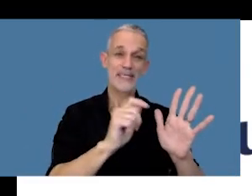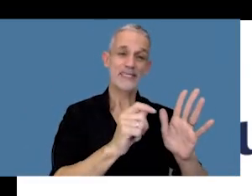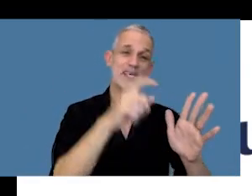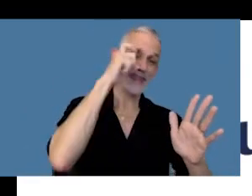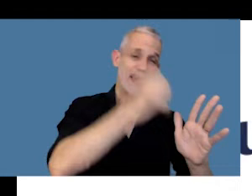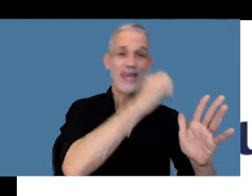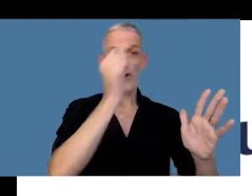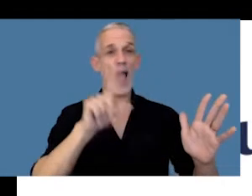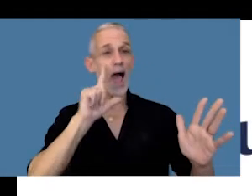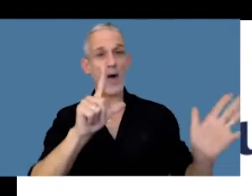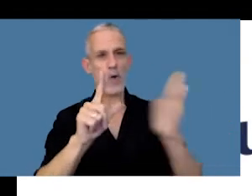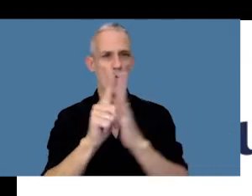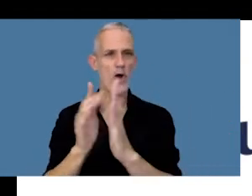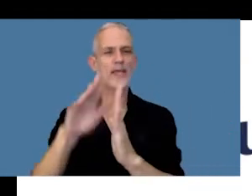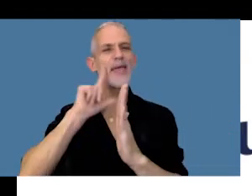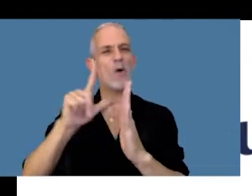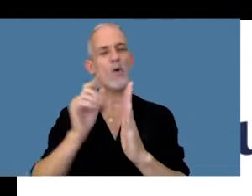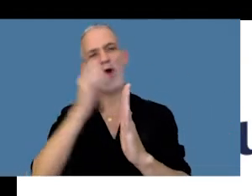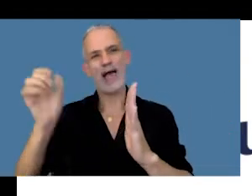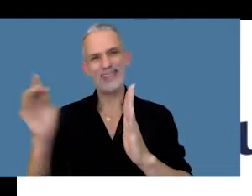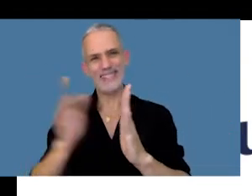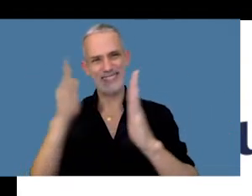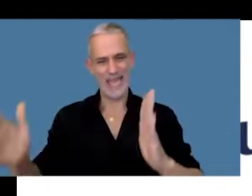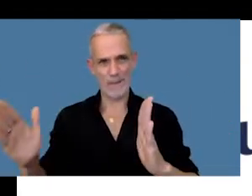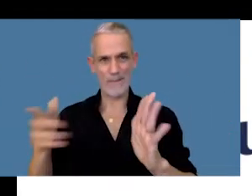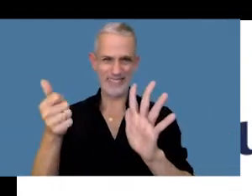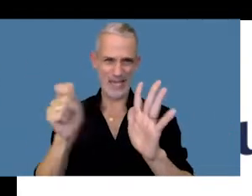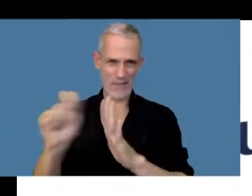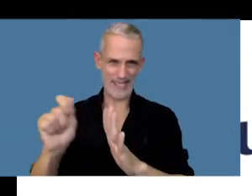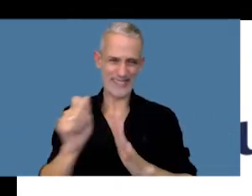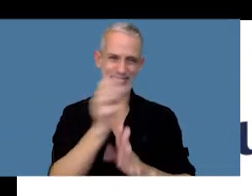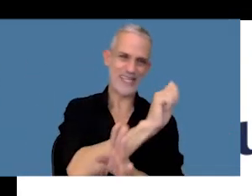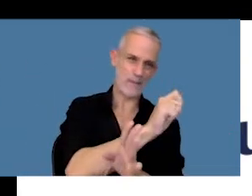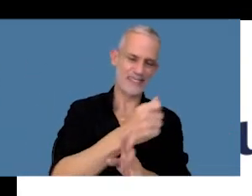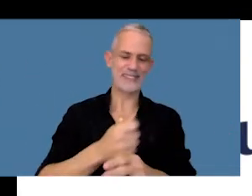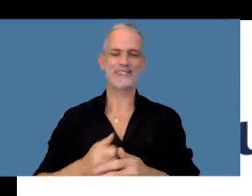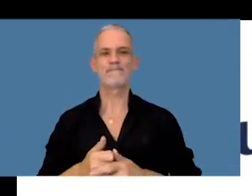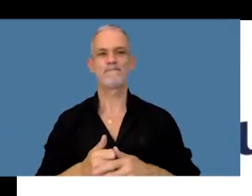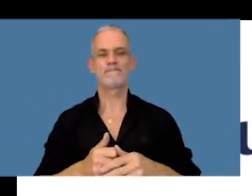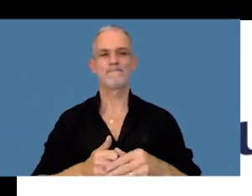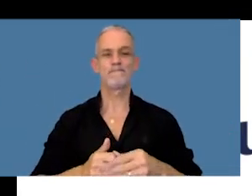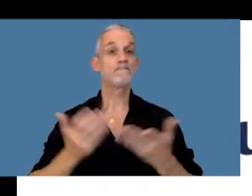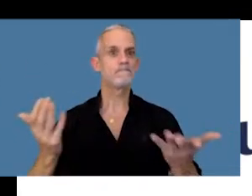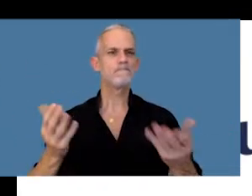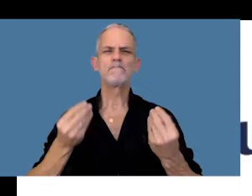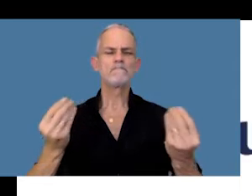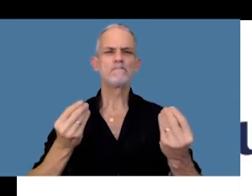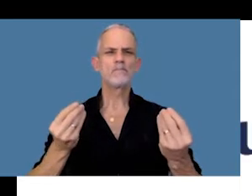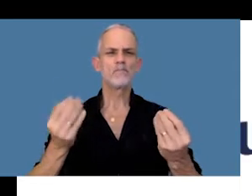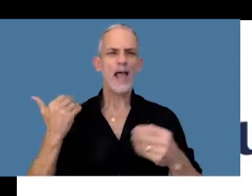y otro valor de ingresos brutos para el segundo semestre del año. ¿Qué hicimos